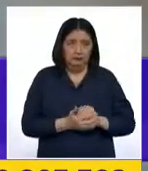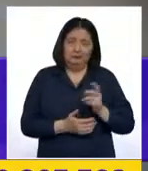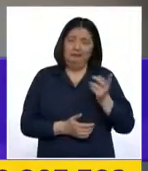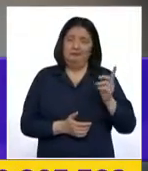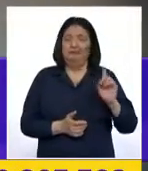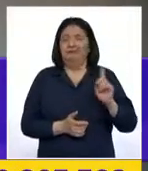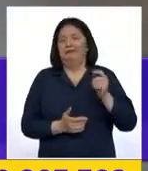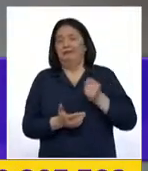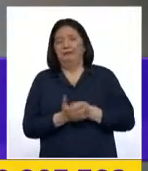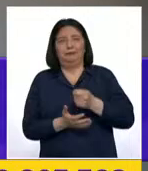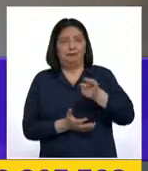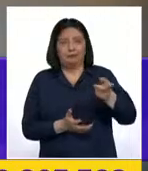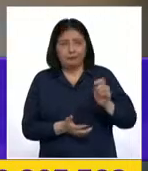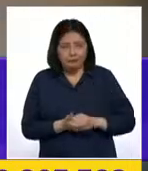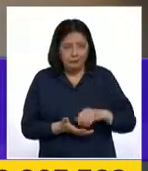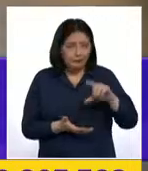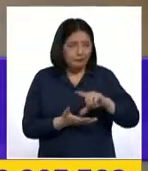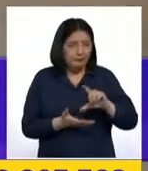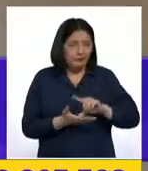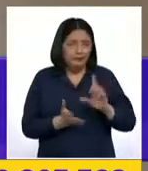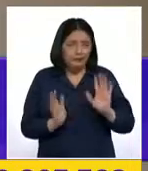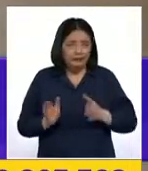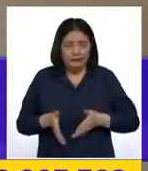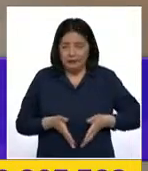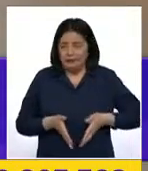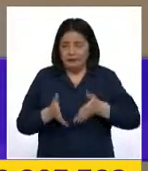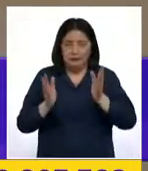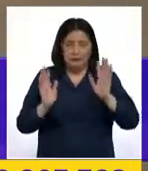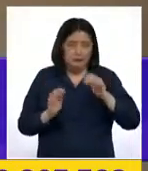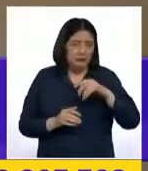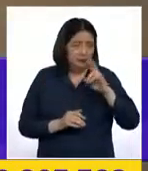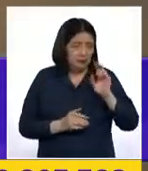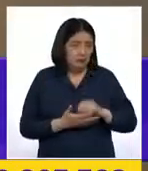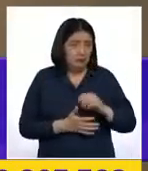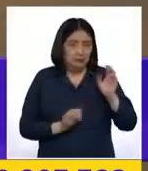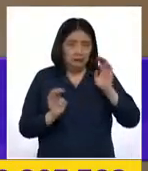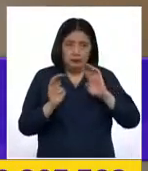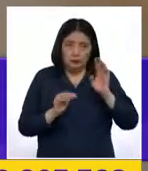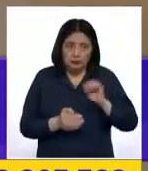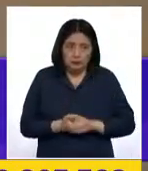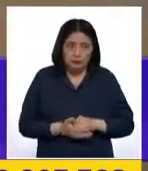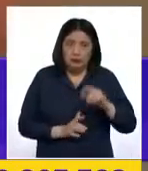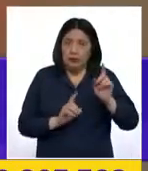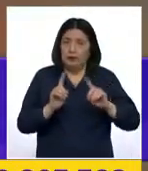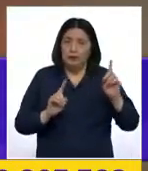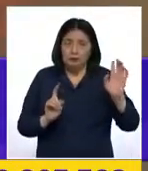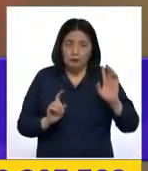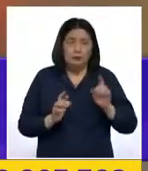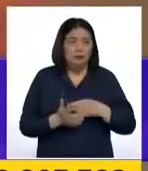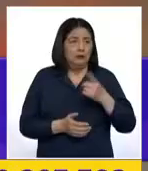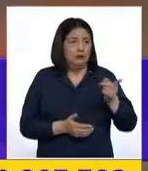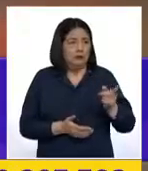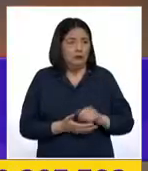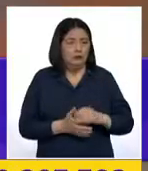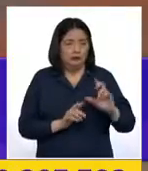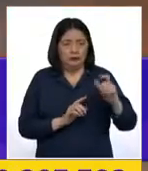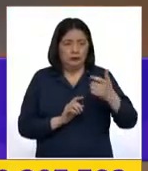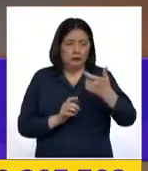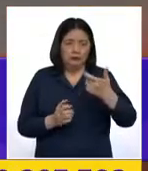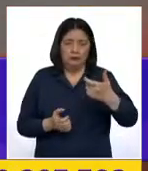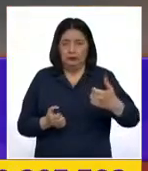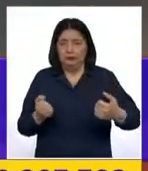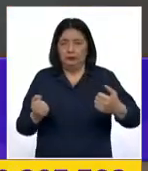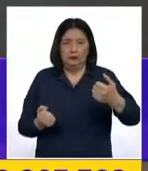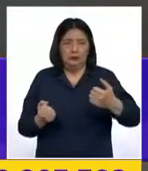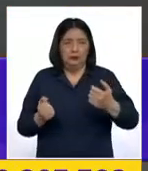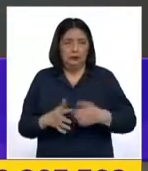presumen no pagar los peajes en Lima y en carreteras del país. Lo más preocupante es que en algunos casos incluso se graban manejando